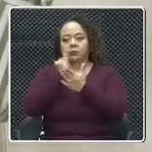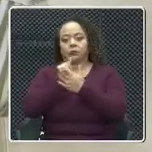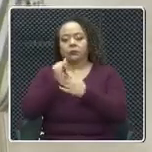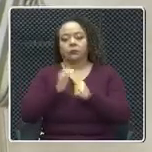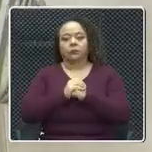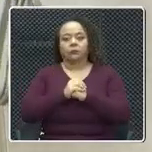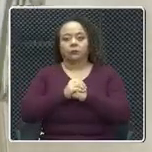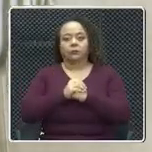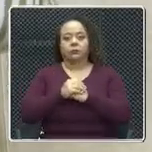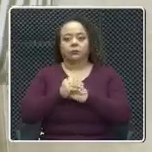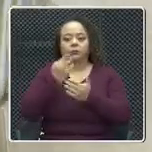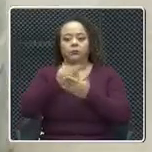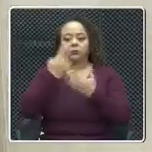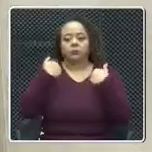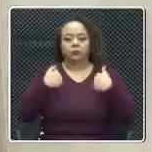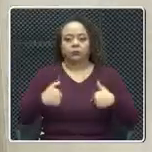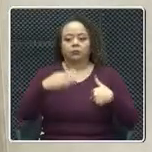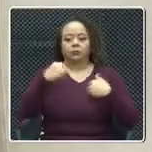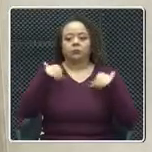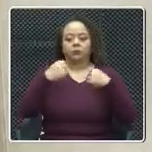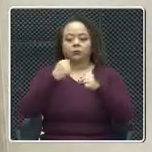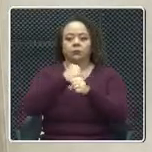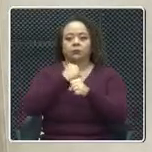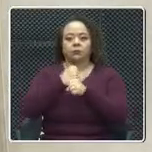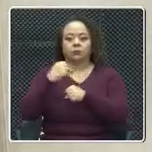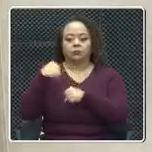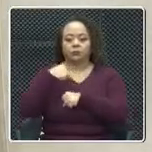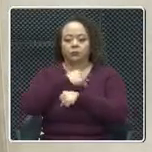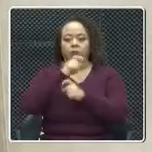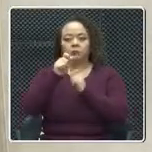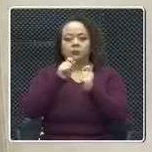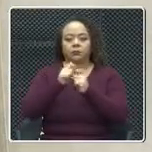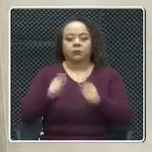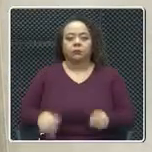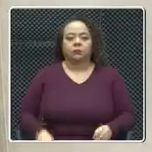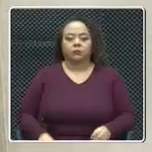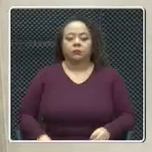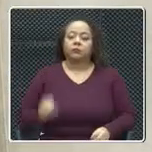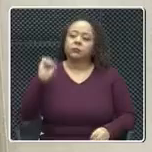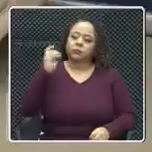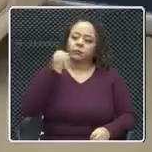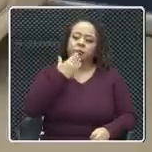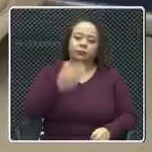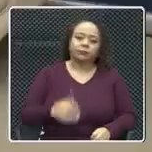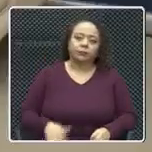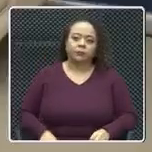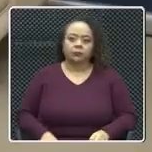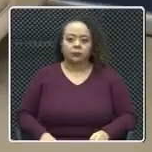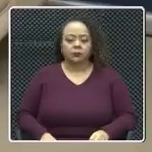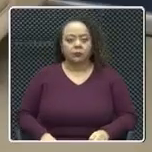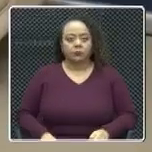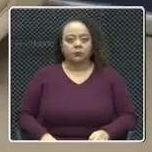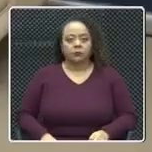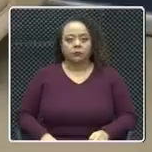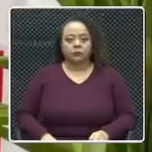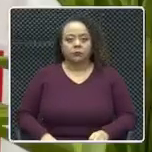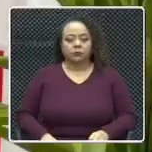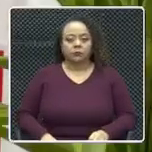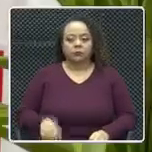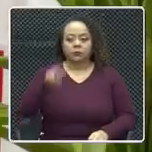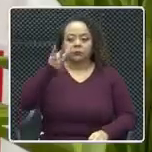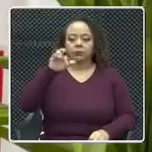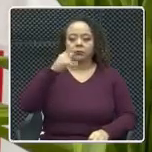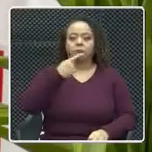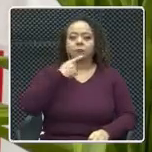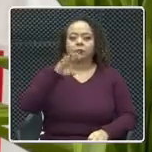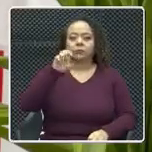a lo que es recursos humanos o salud ocupacional del ministerio específicamente. Ok, muchísimas gracias. Bueno, C. Vargas me dice,